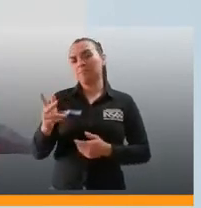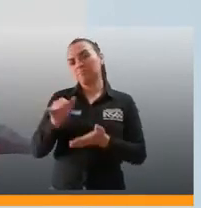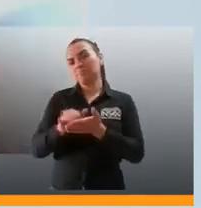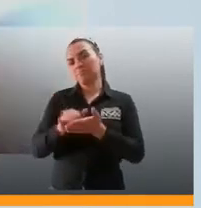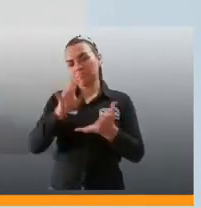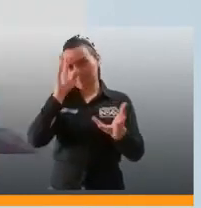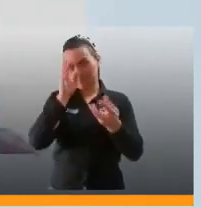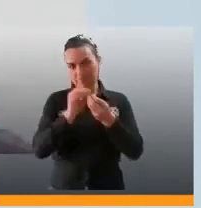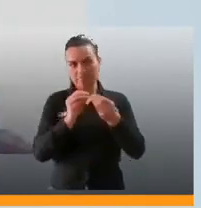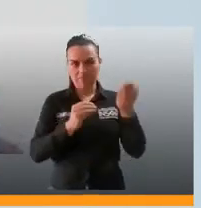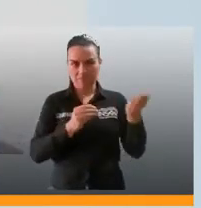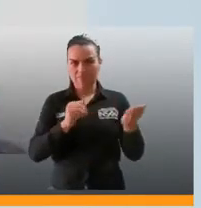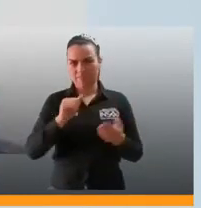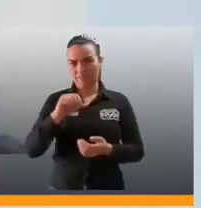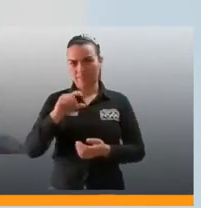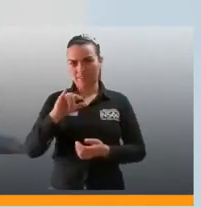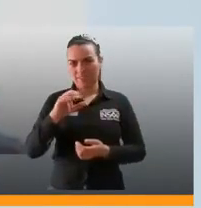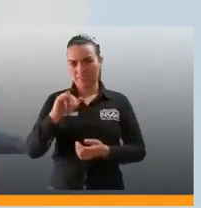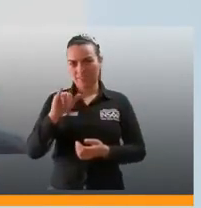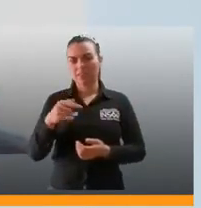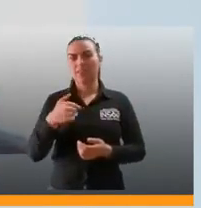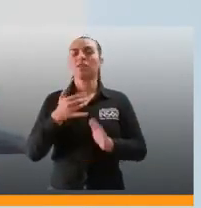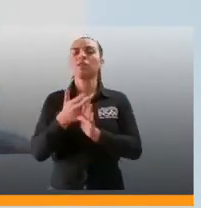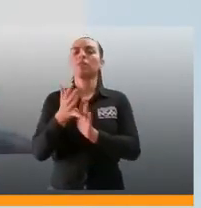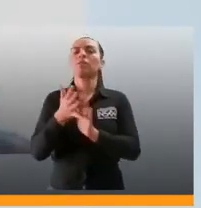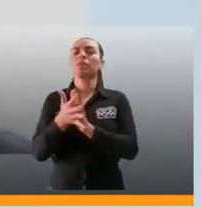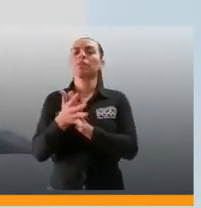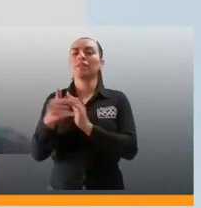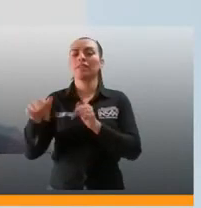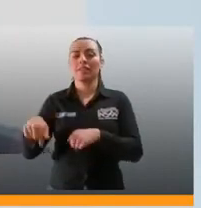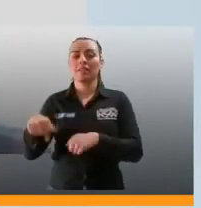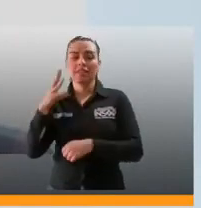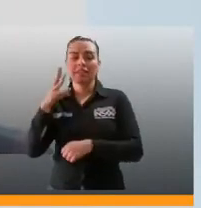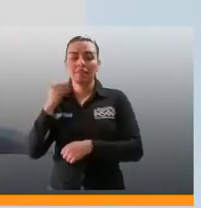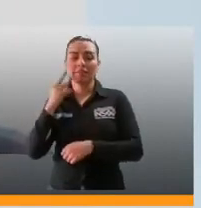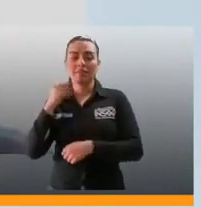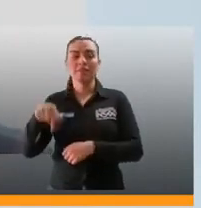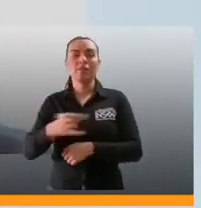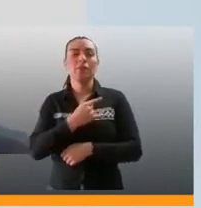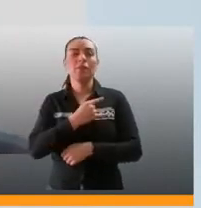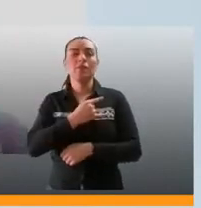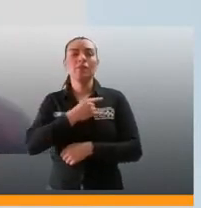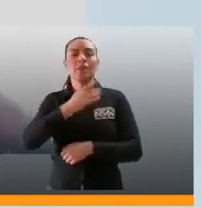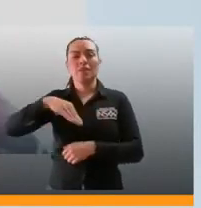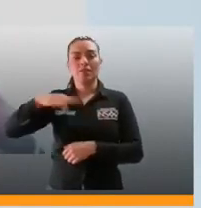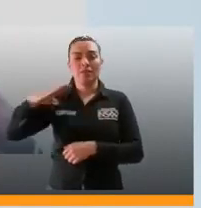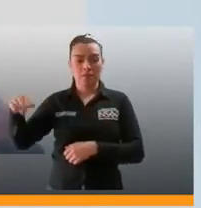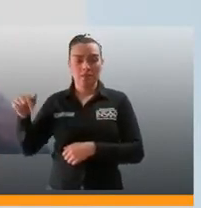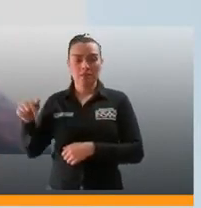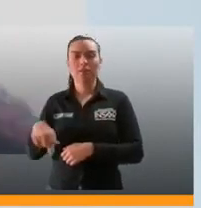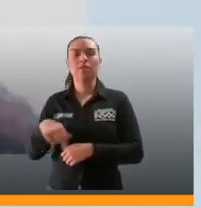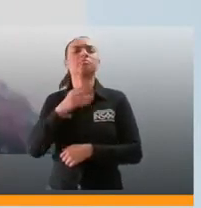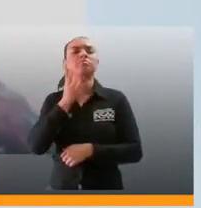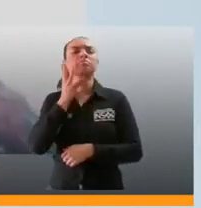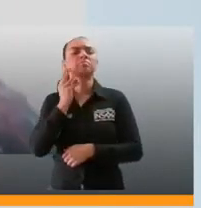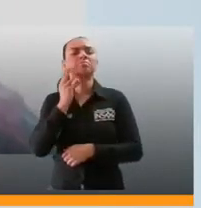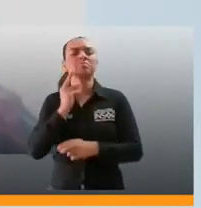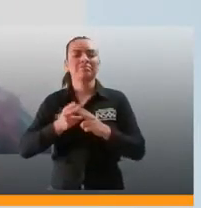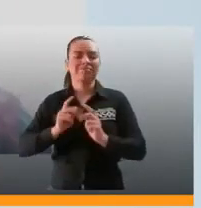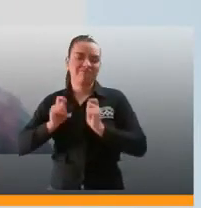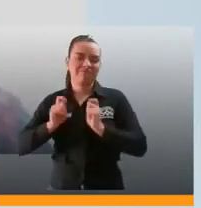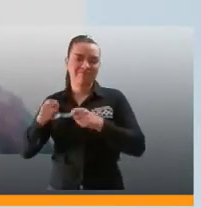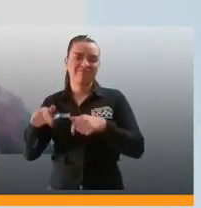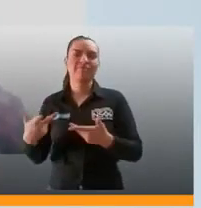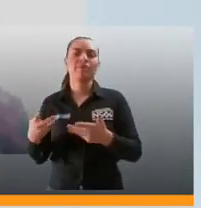yo quería compartirles una experiencia que tenemos en la Universidad de Antioquia. Es una estrategia que la hemos denominado Somos Familia